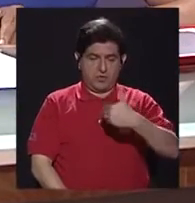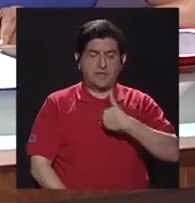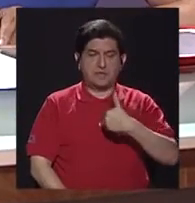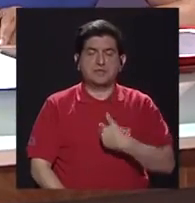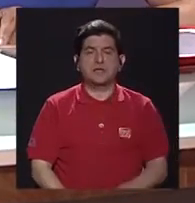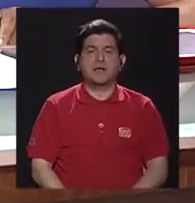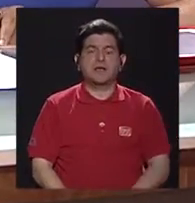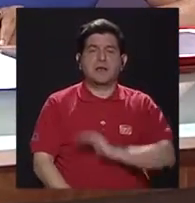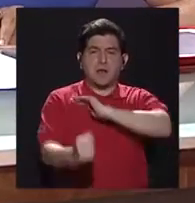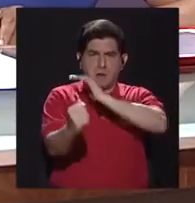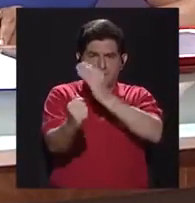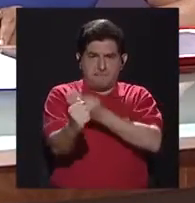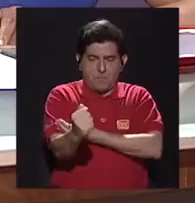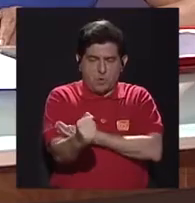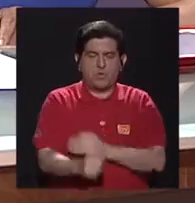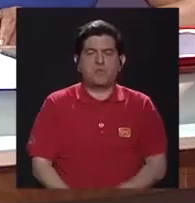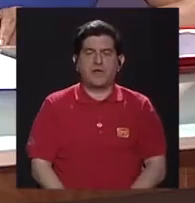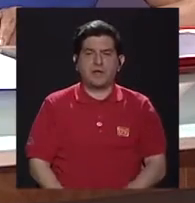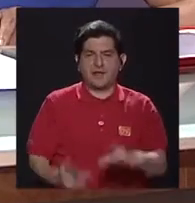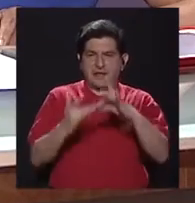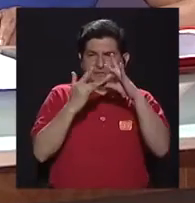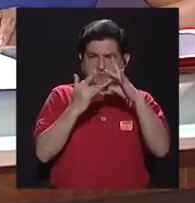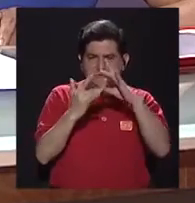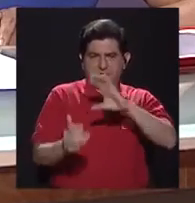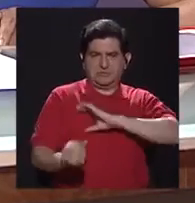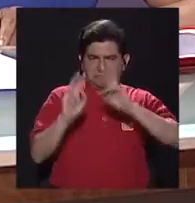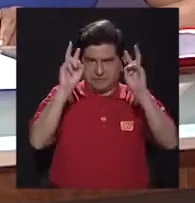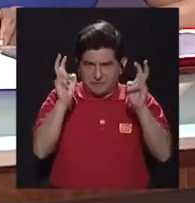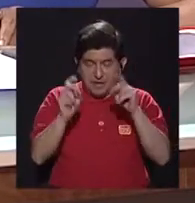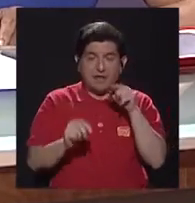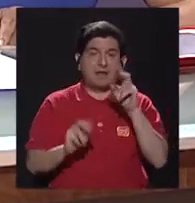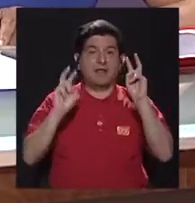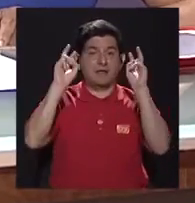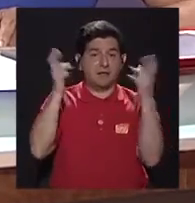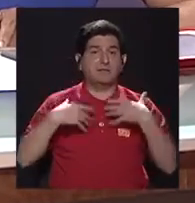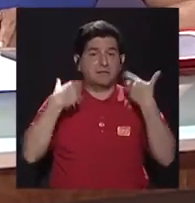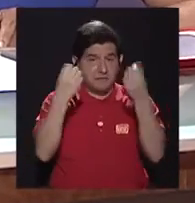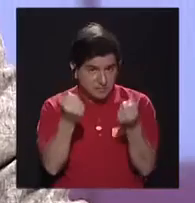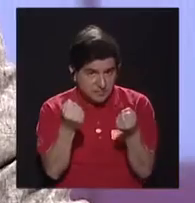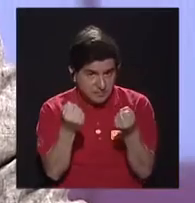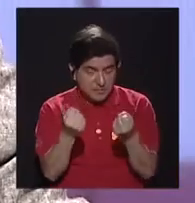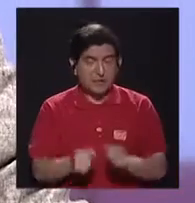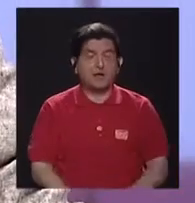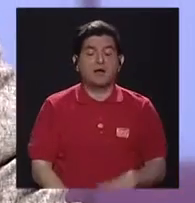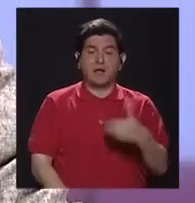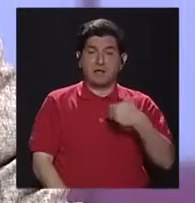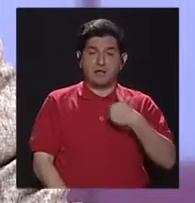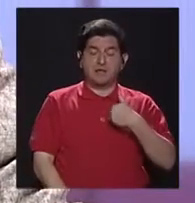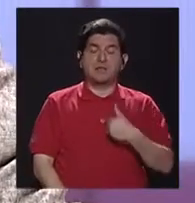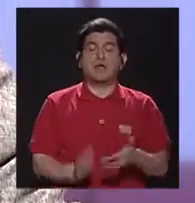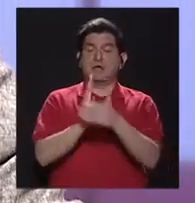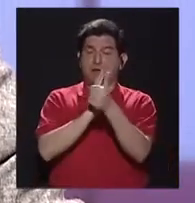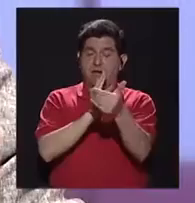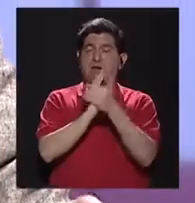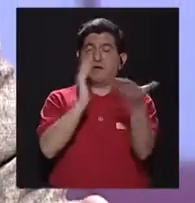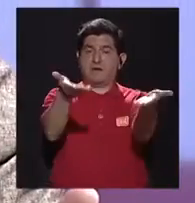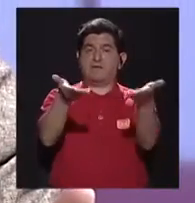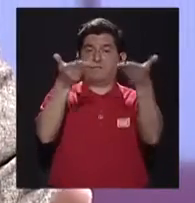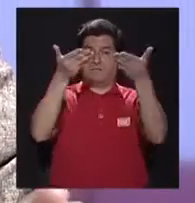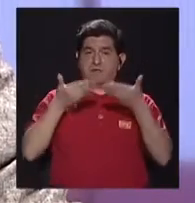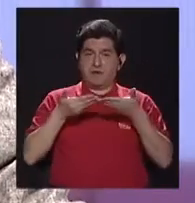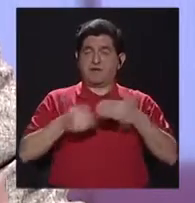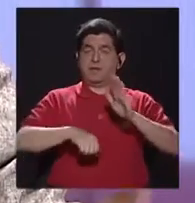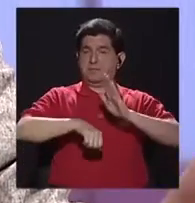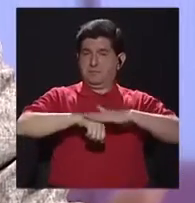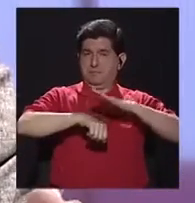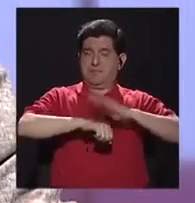de policía en materia de salud, y este tema es un tema de salud. Y tiene delegada una facultad, una autorización